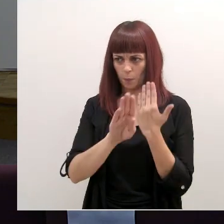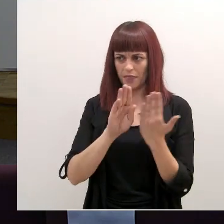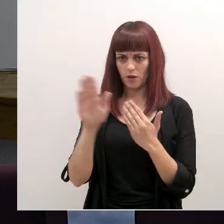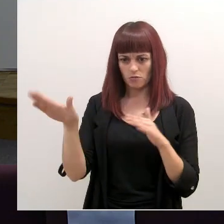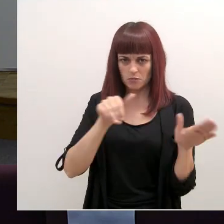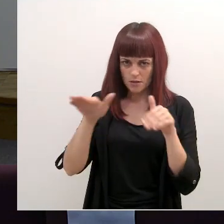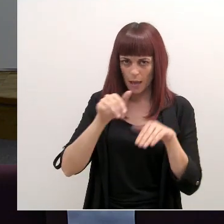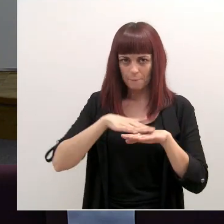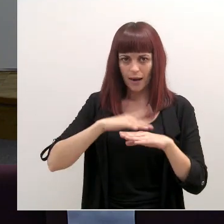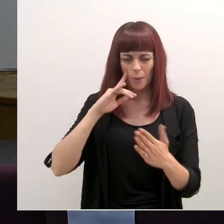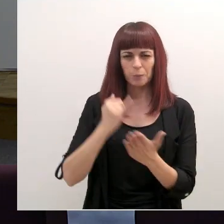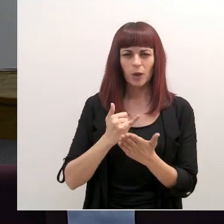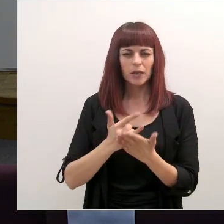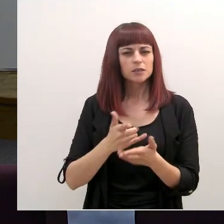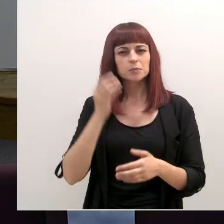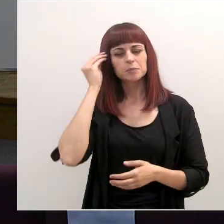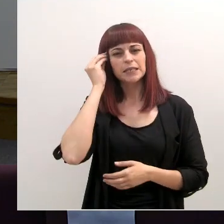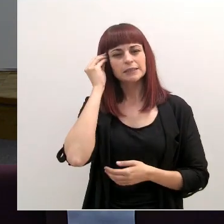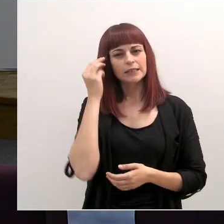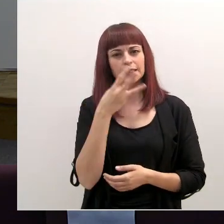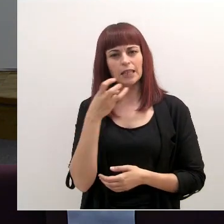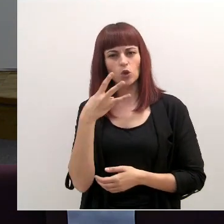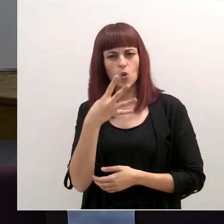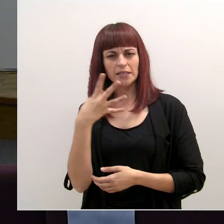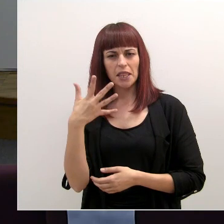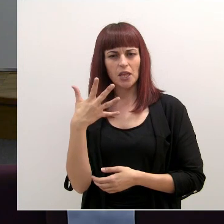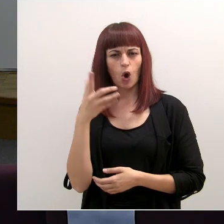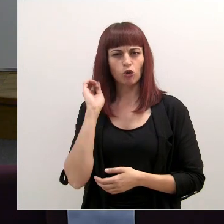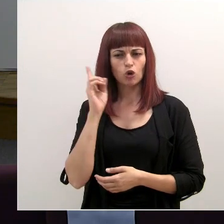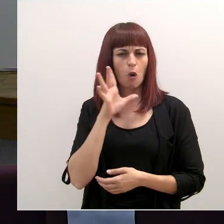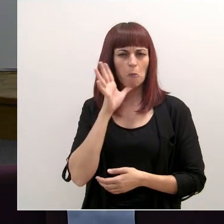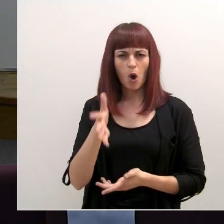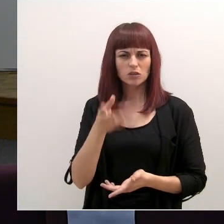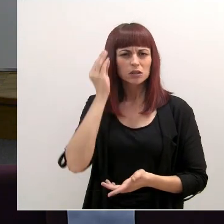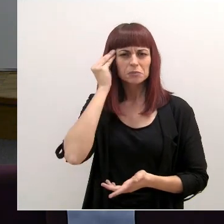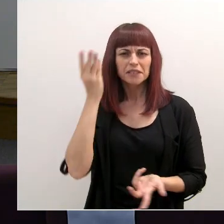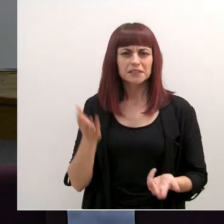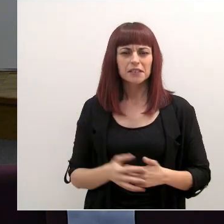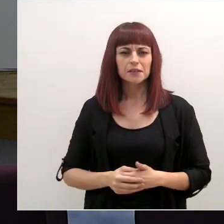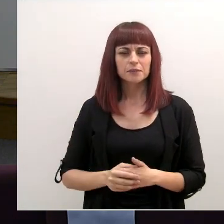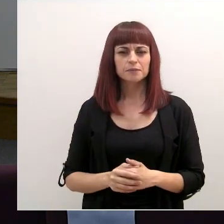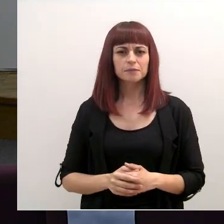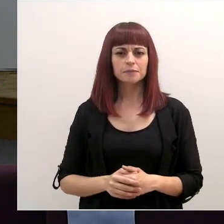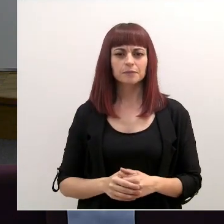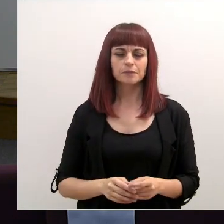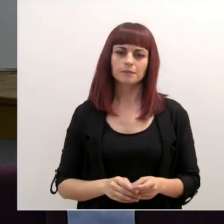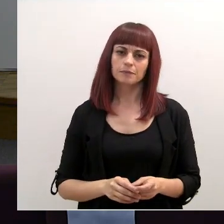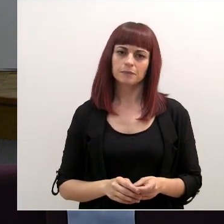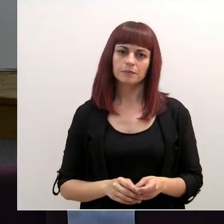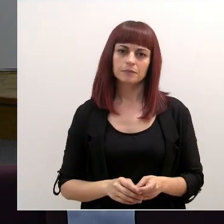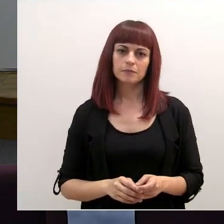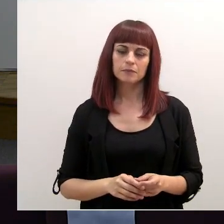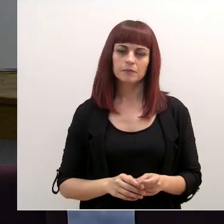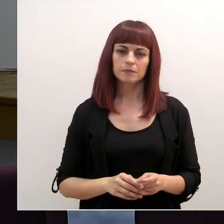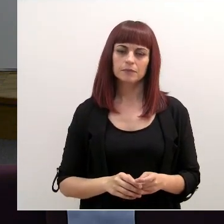convocados a este cribado. ¿A qué creen que se debe esta baja participación, digamos? Pues en principio nos lo